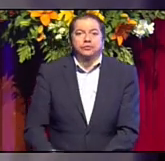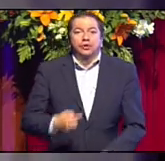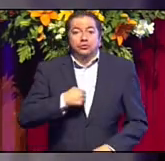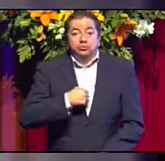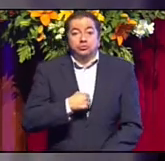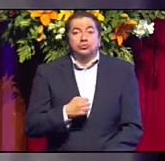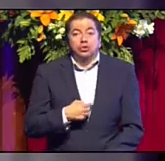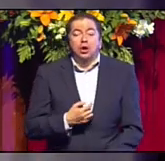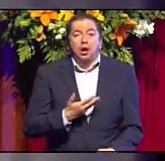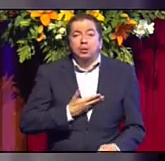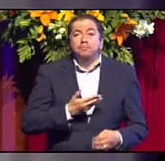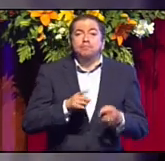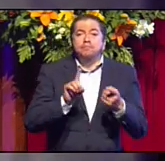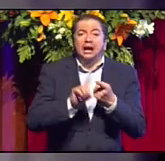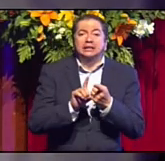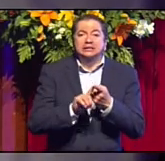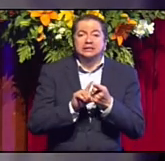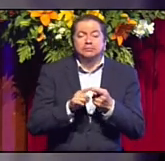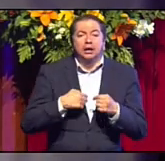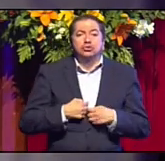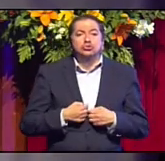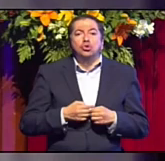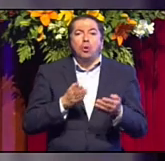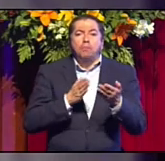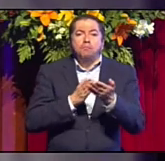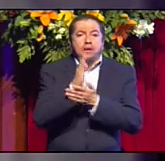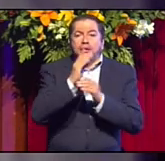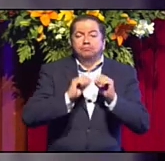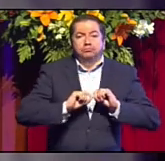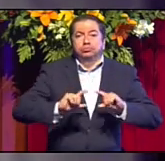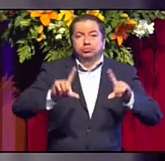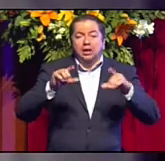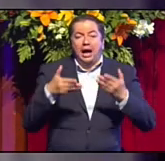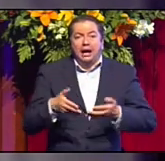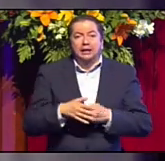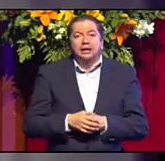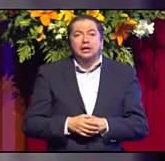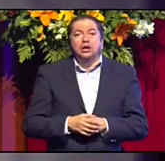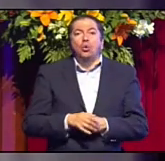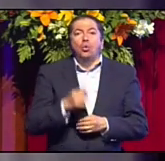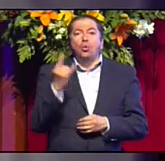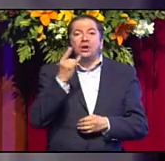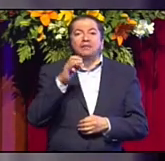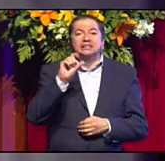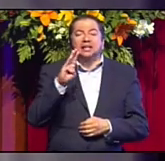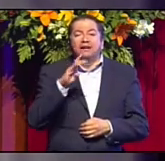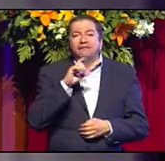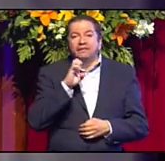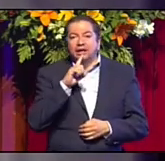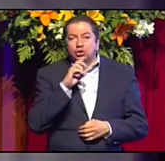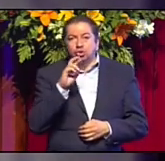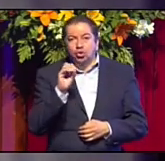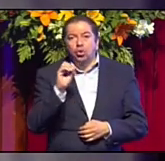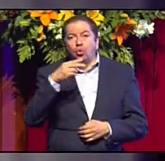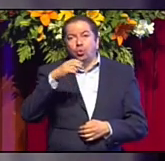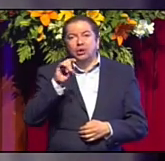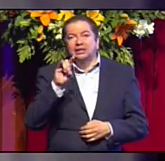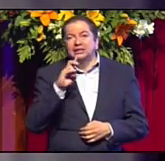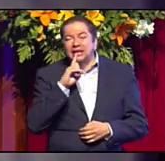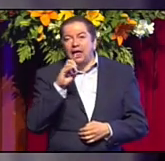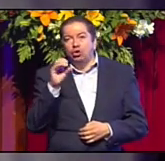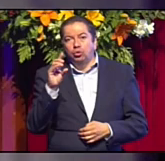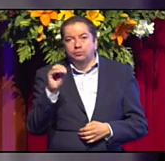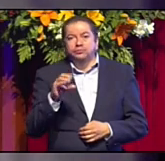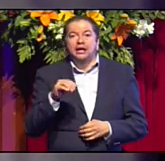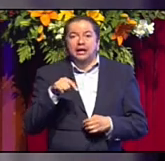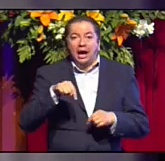la inauguración de este capítulo Chile, que se hacía en la Universidad Alberto Hurtado durante mediodía y que sigue